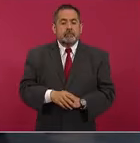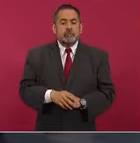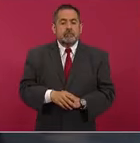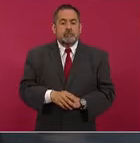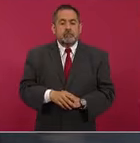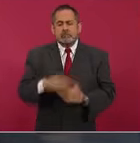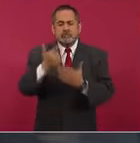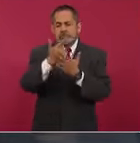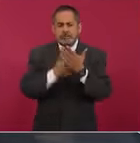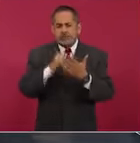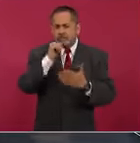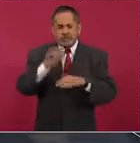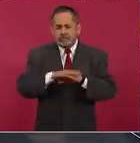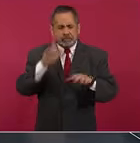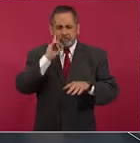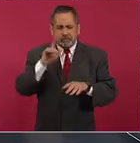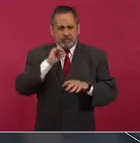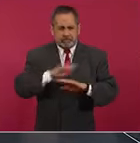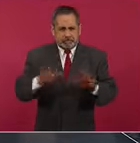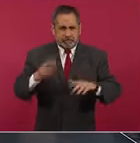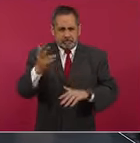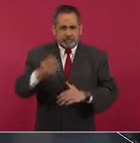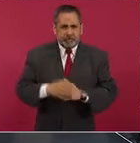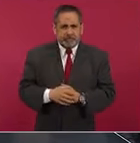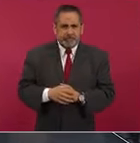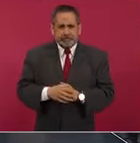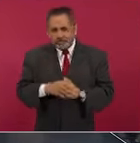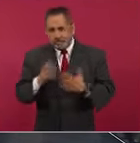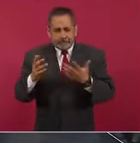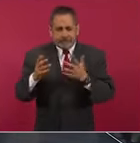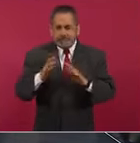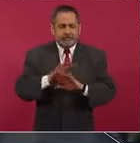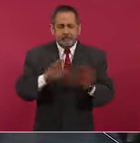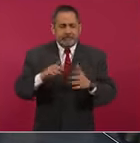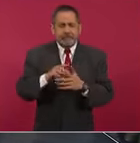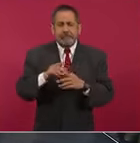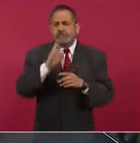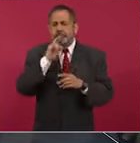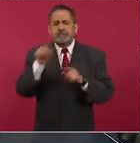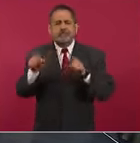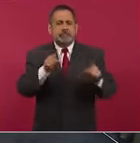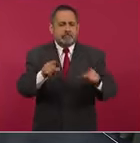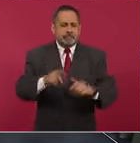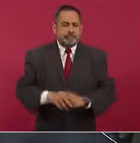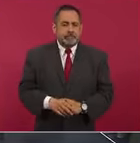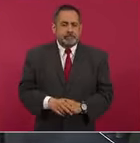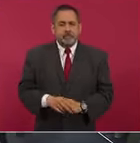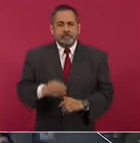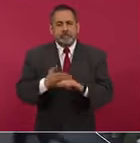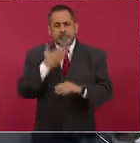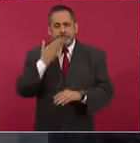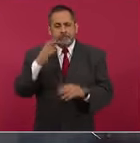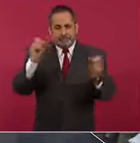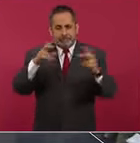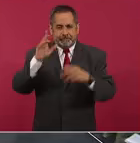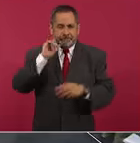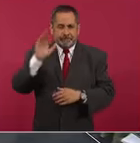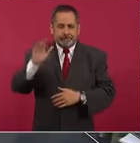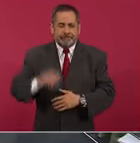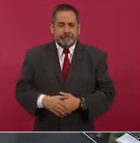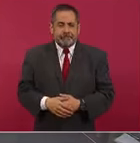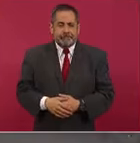Sin lista. Ya, o sea, porque si no, ya queda. Muy bien, nos vemos mañana.